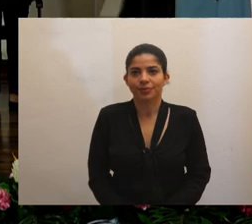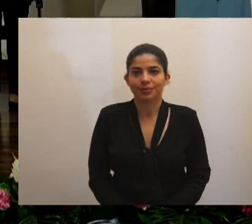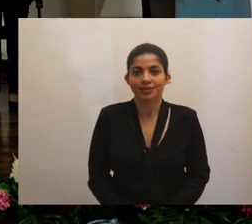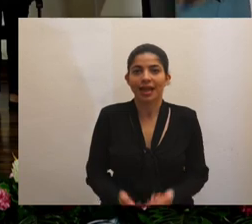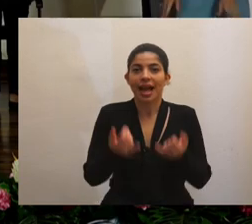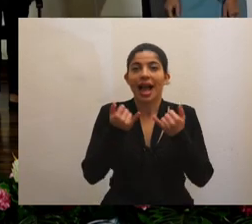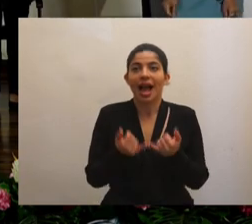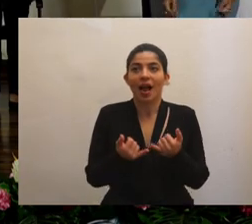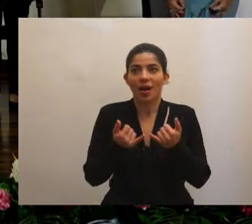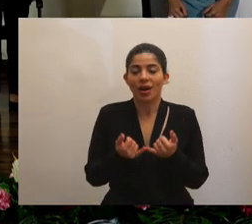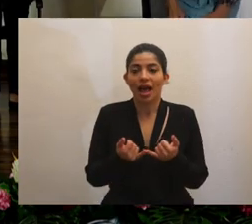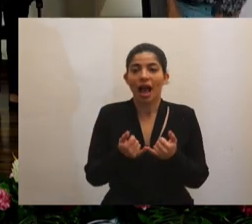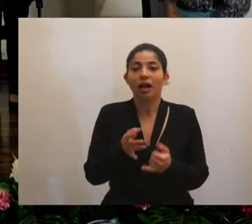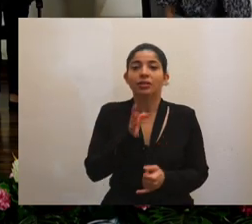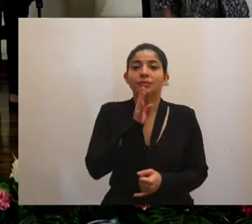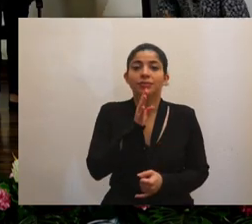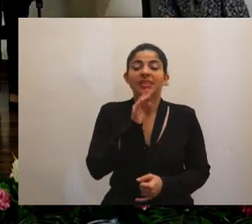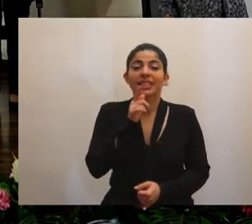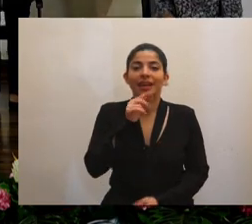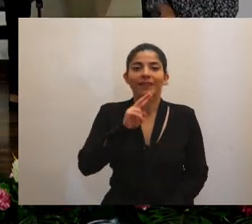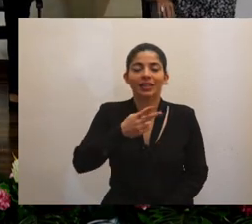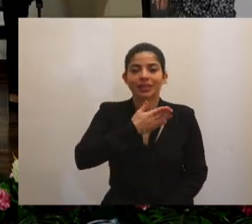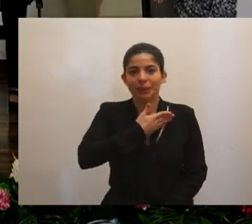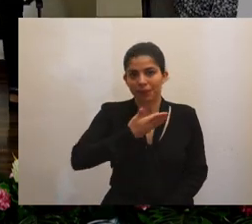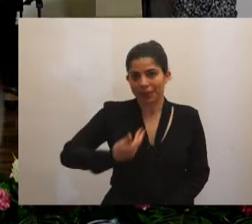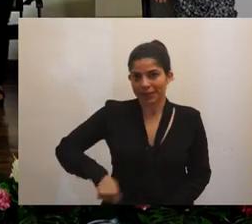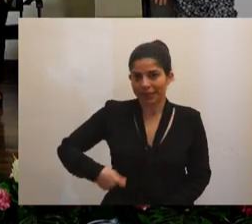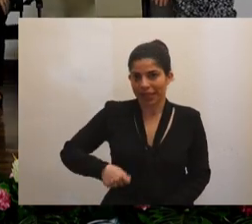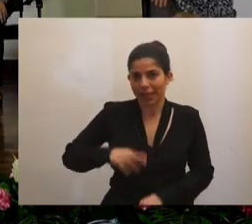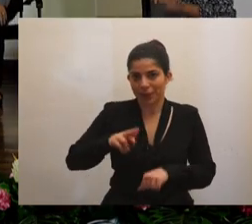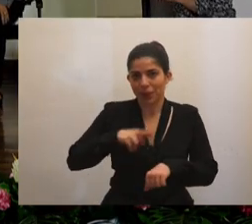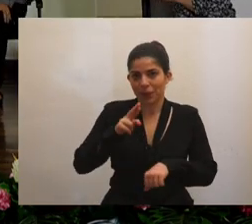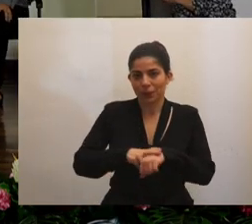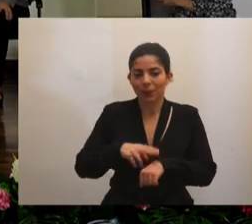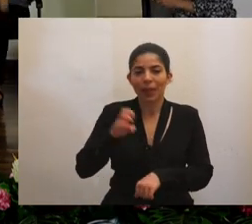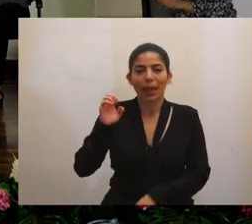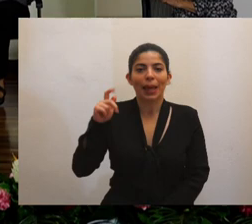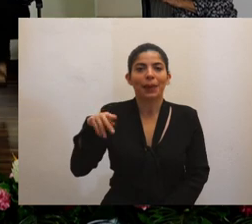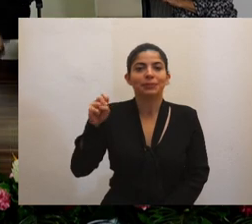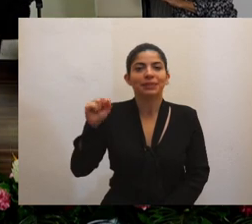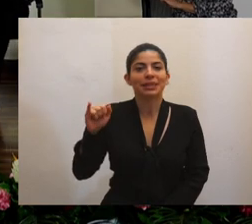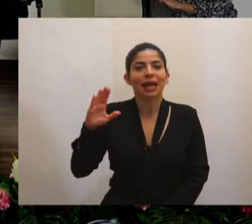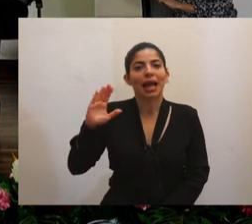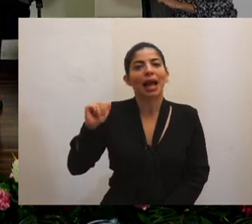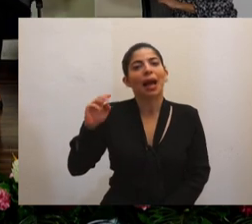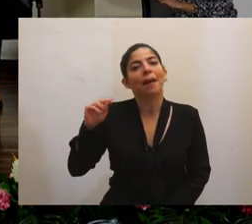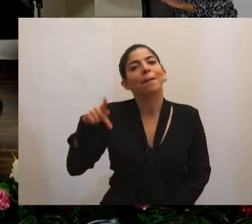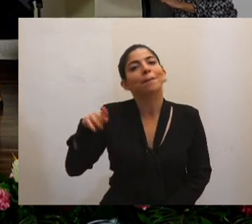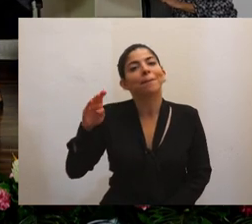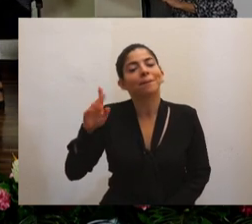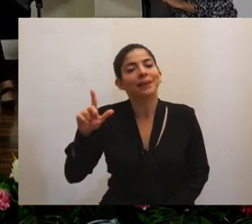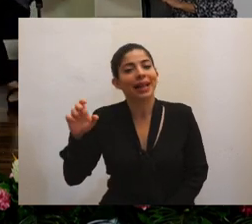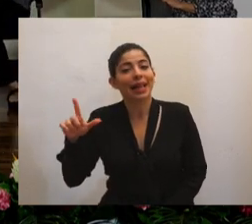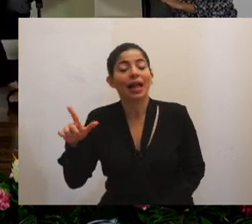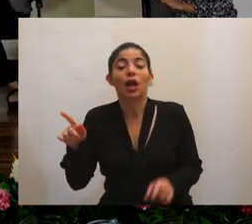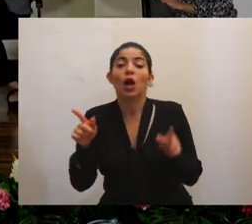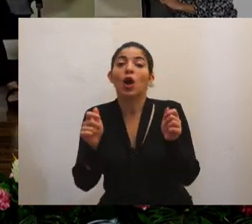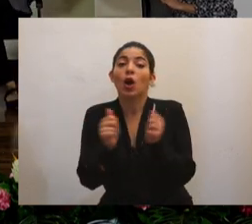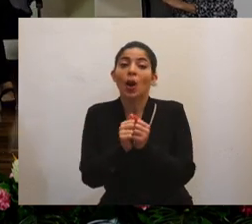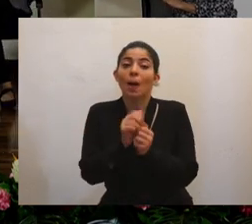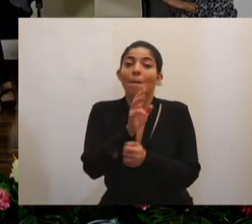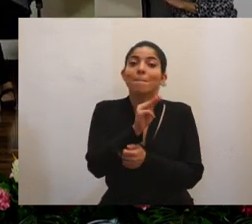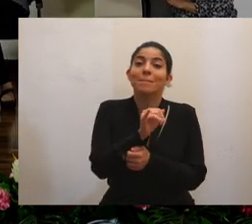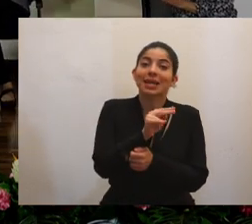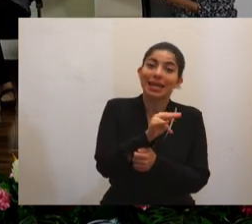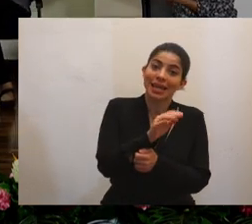Ahora escucharemos las palabras de la vicepresidenta de la República, doña Epsi Campbell Barr, quien junto con el MINAE y el PNUD